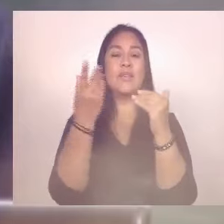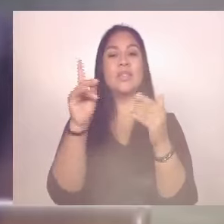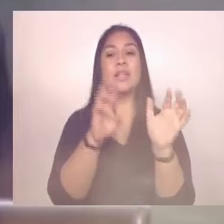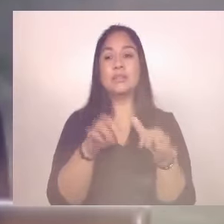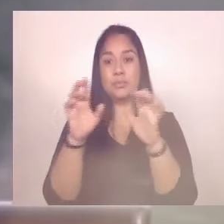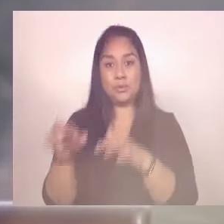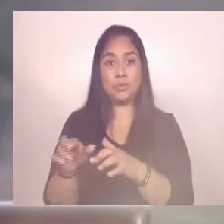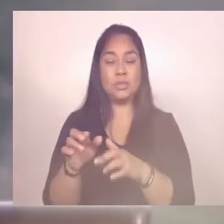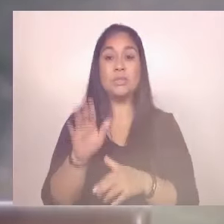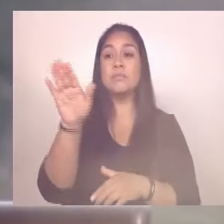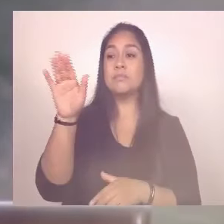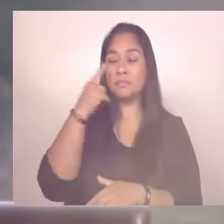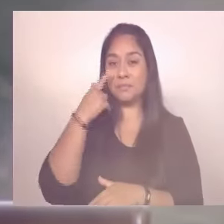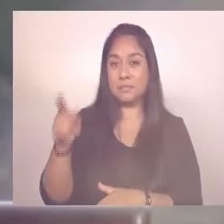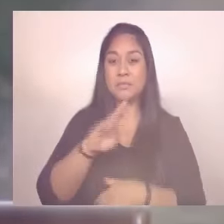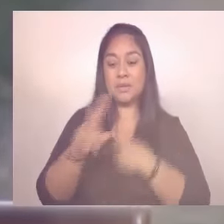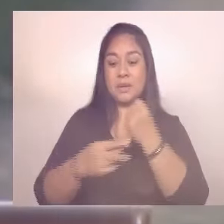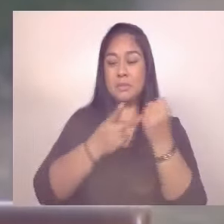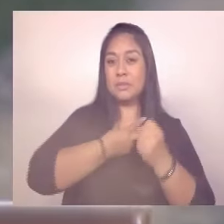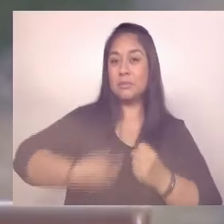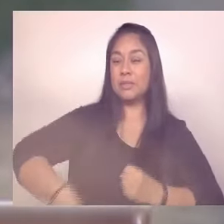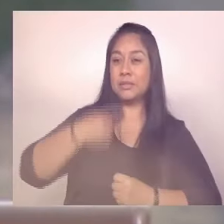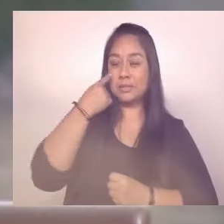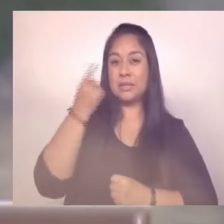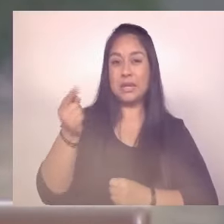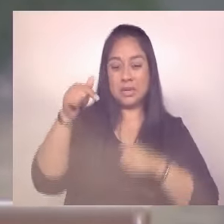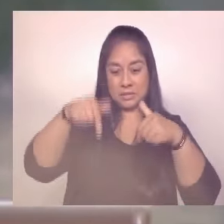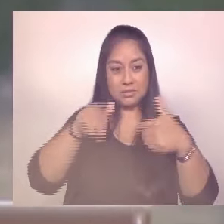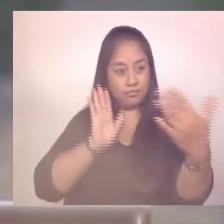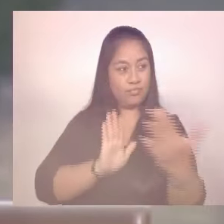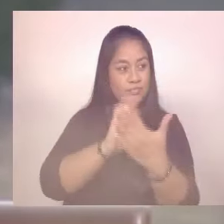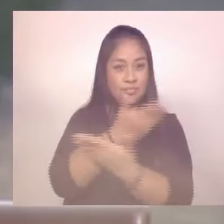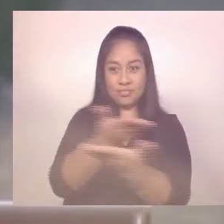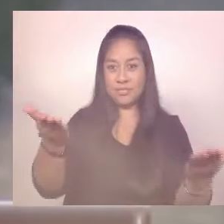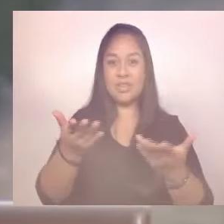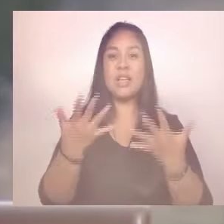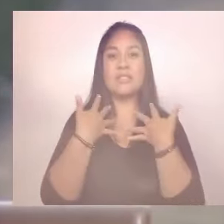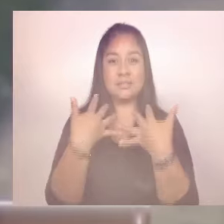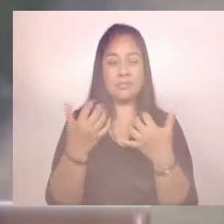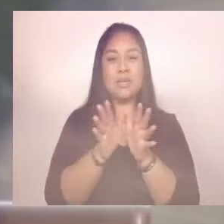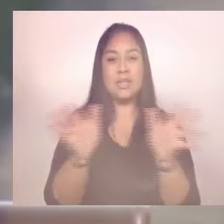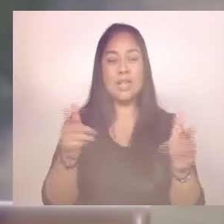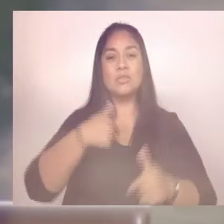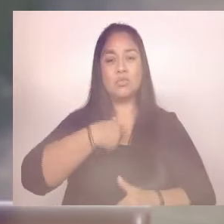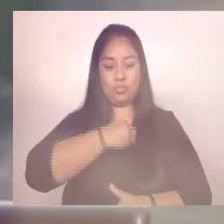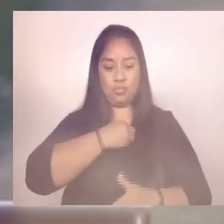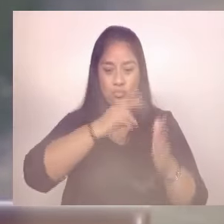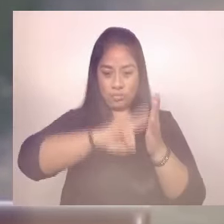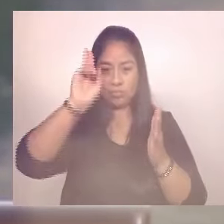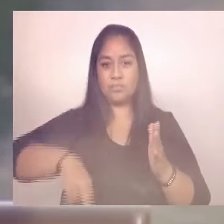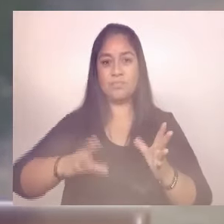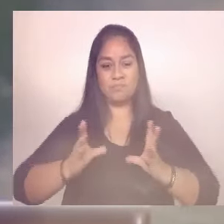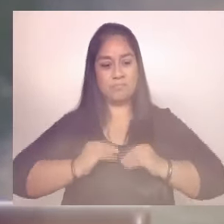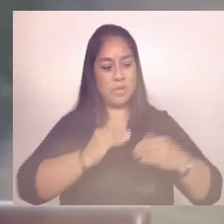humanidad. Señora Vicepresidente, ante esta Asamblea General quiero reafirmar